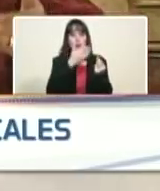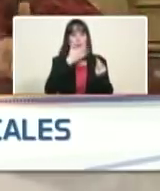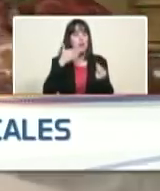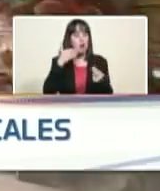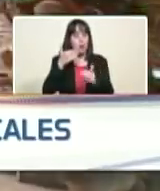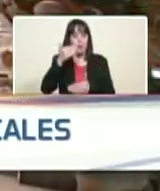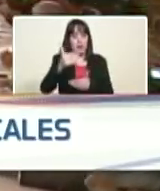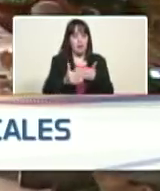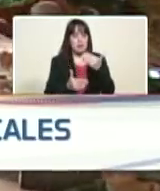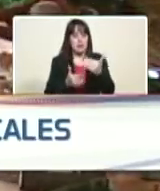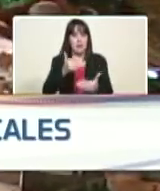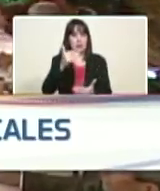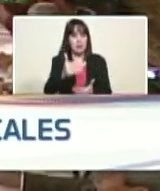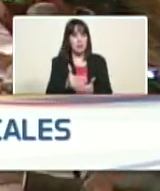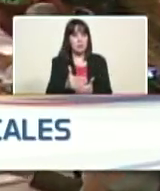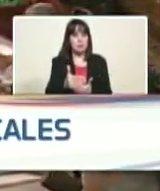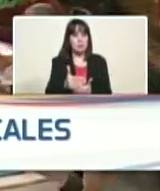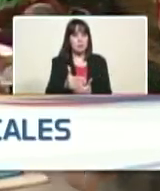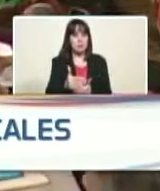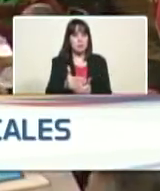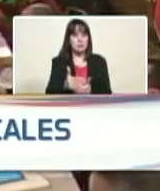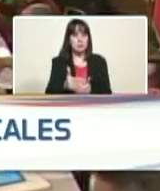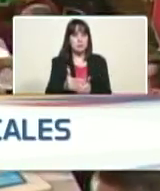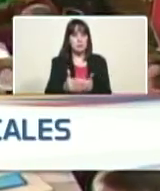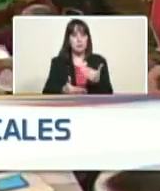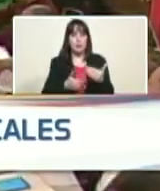avanzar. Vamos a poder avanzar